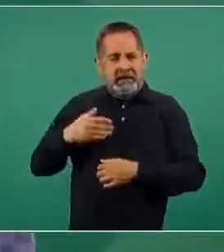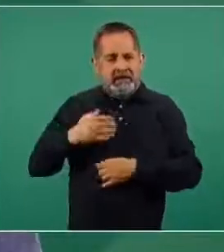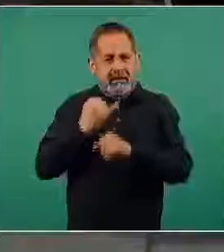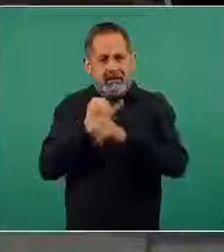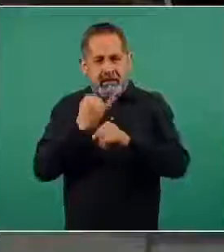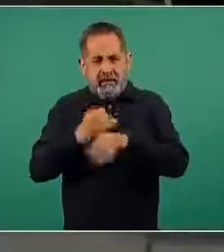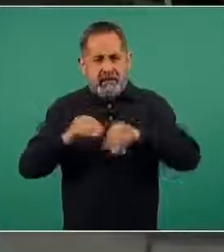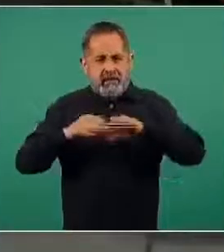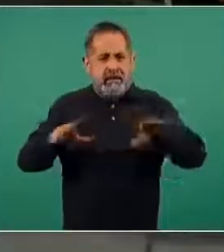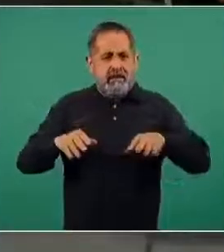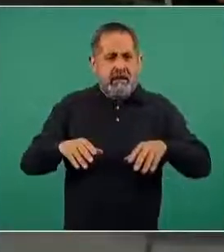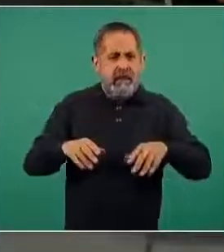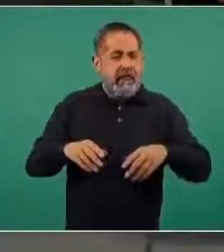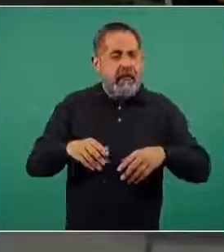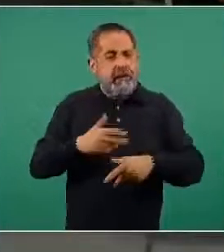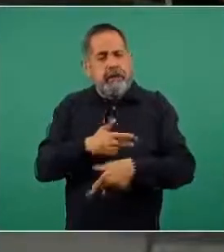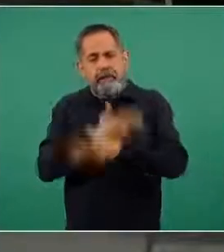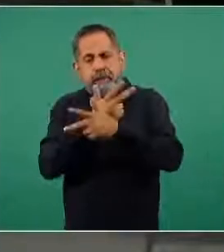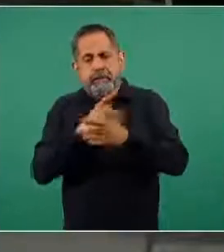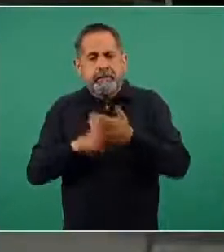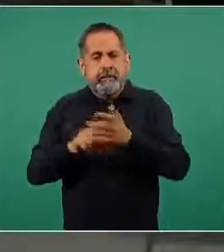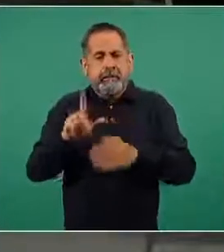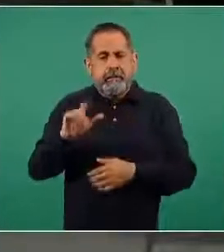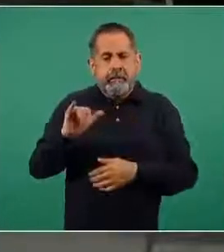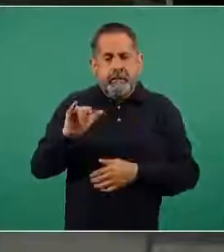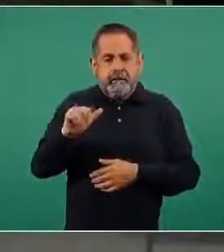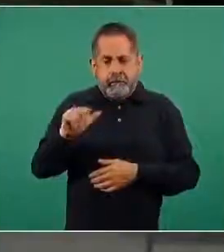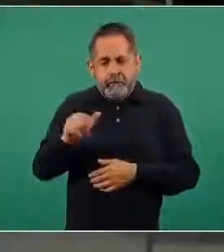sociales, participó en la audiencia Liliana.